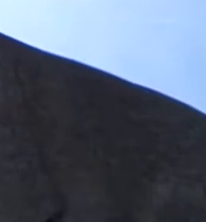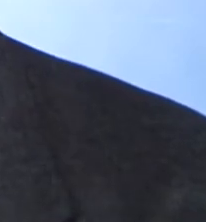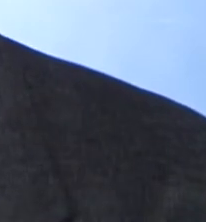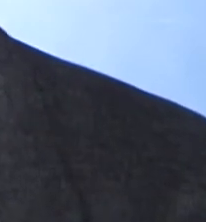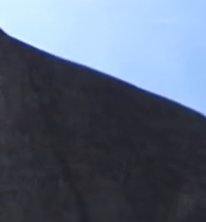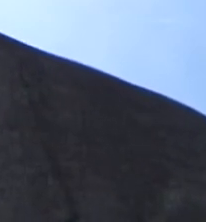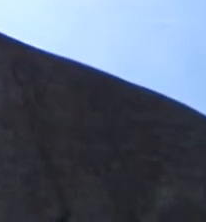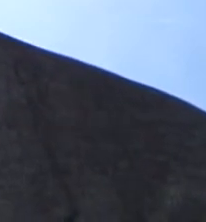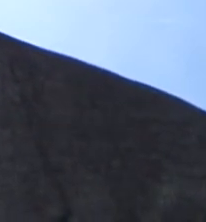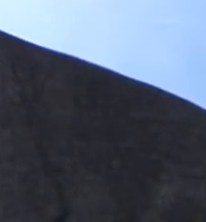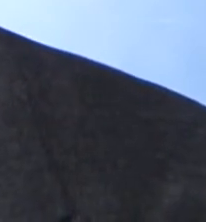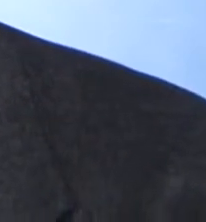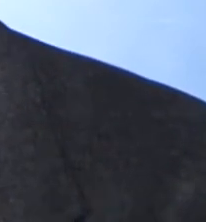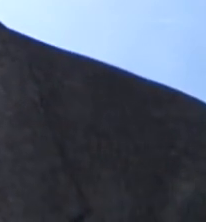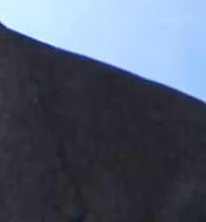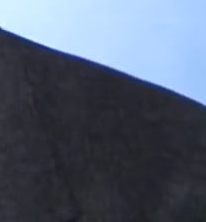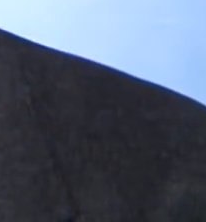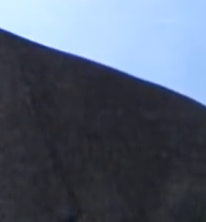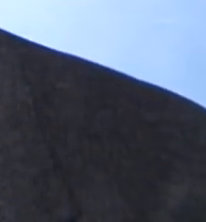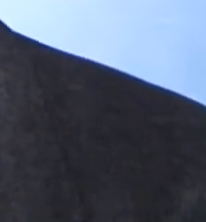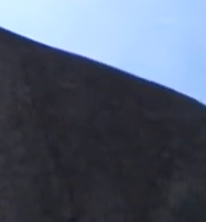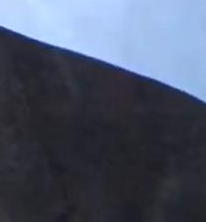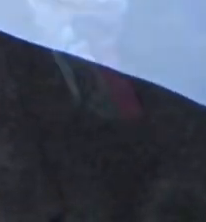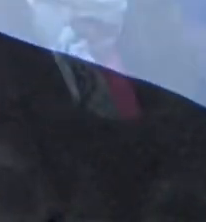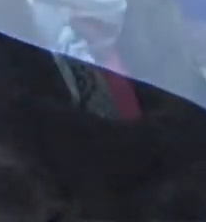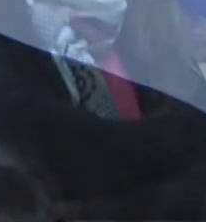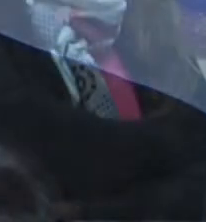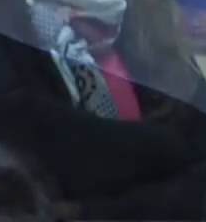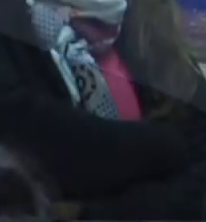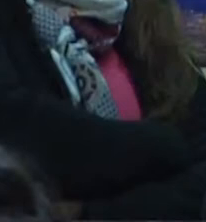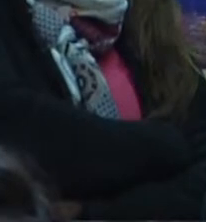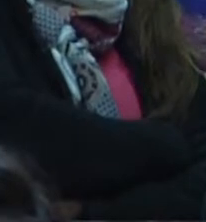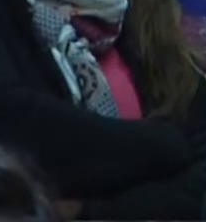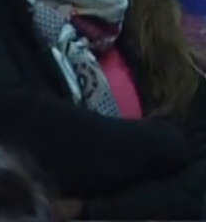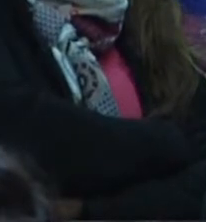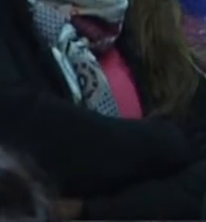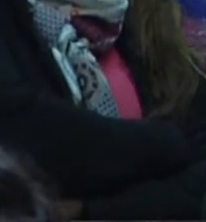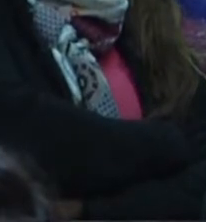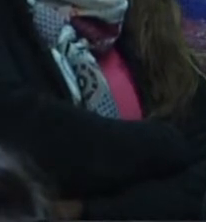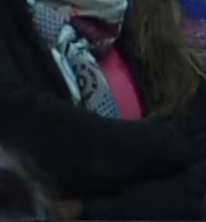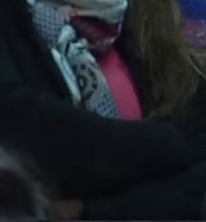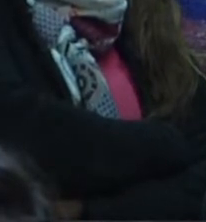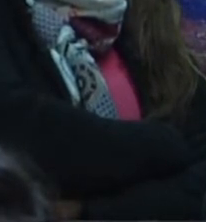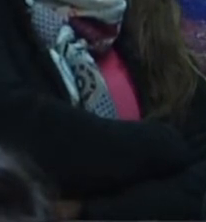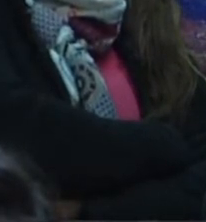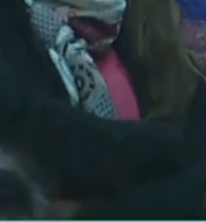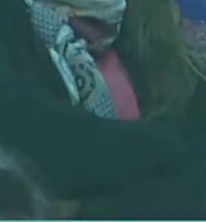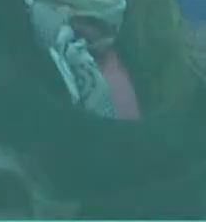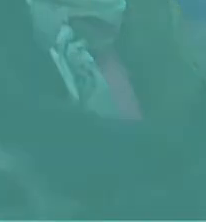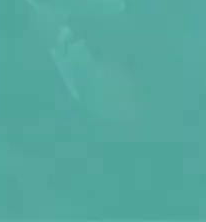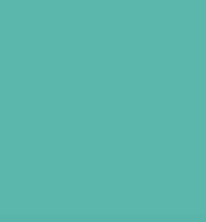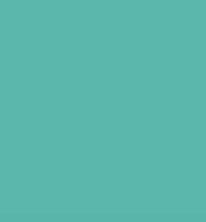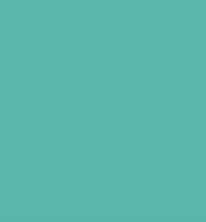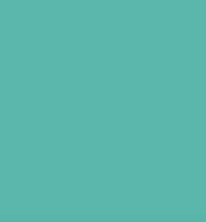de nuevas formas de ver el mundo, que por ahí la universidad está ensimismada con sus propias lógicas que a veces nos hacen daño.